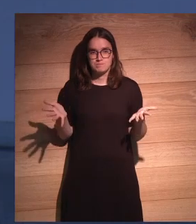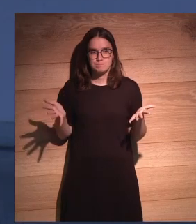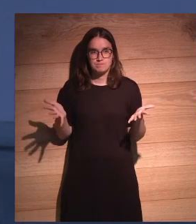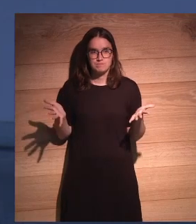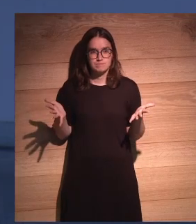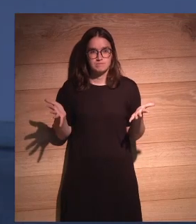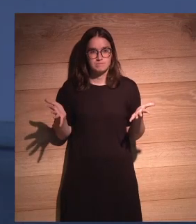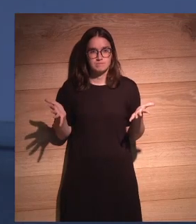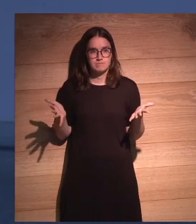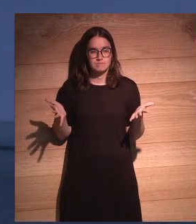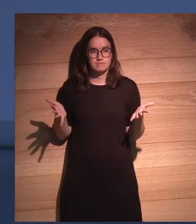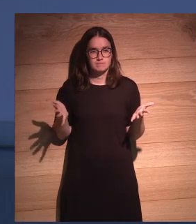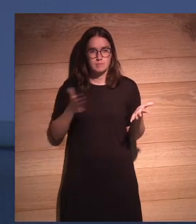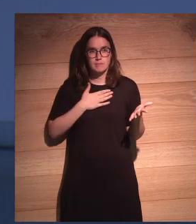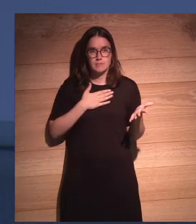Pues